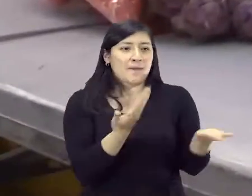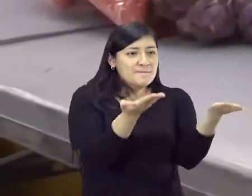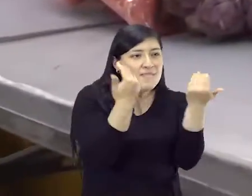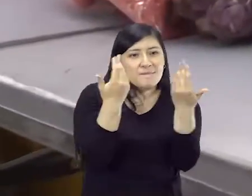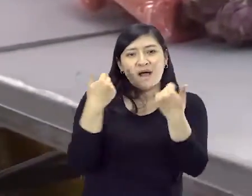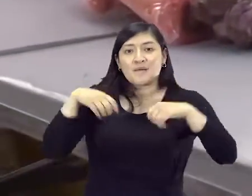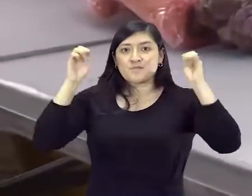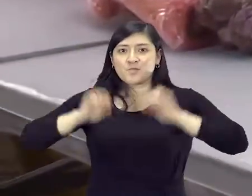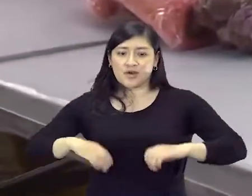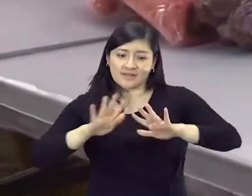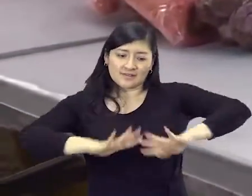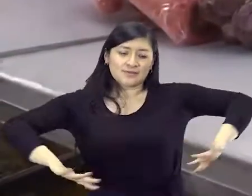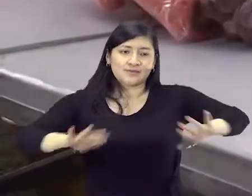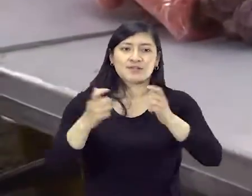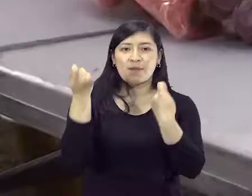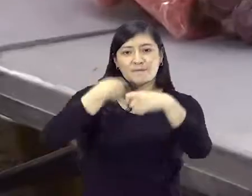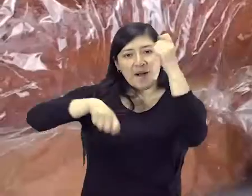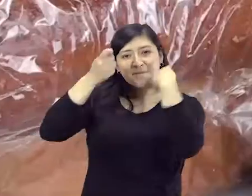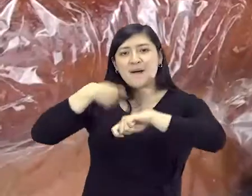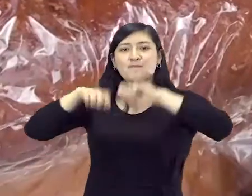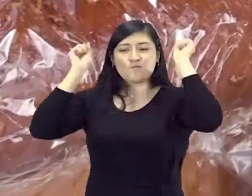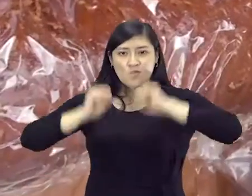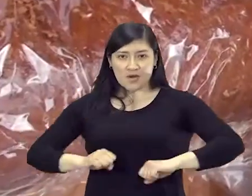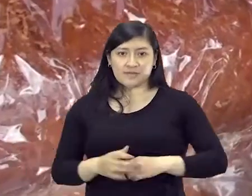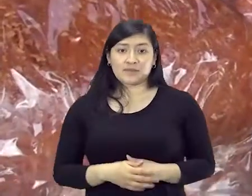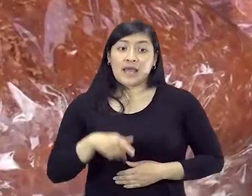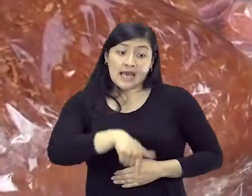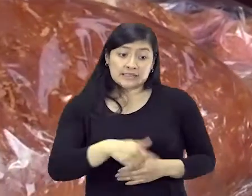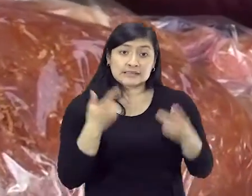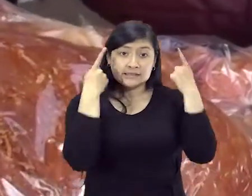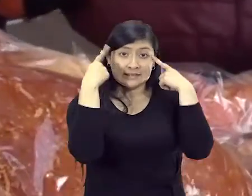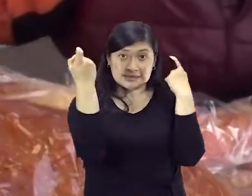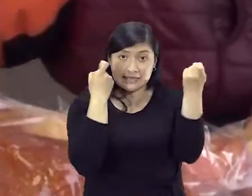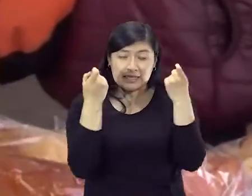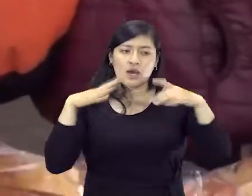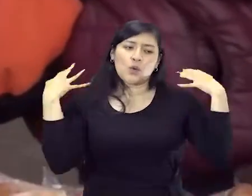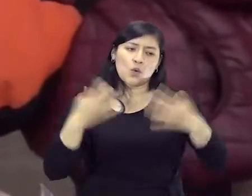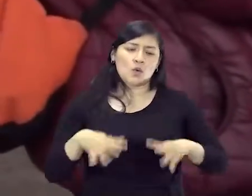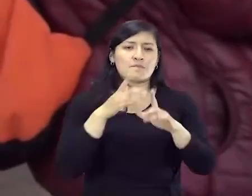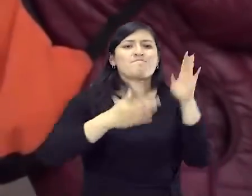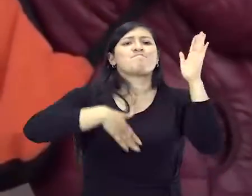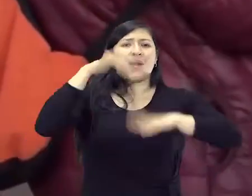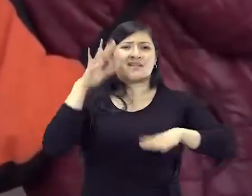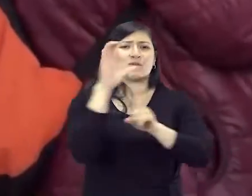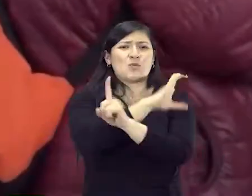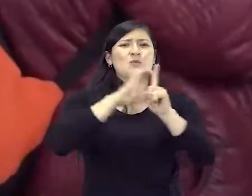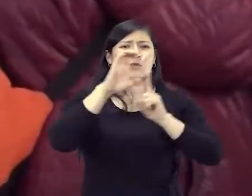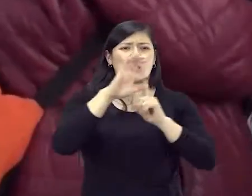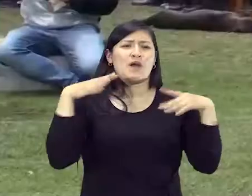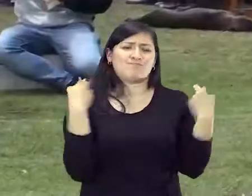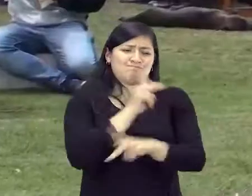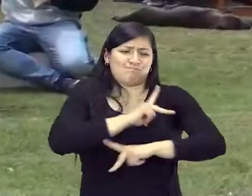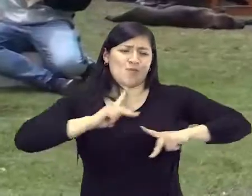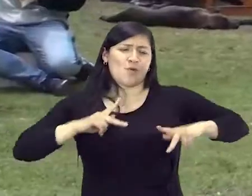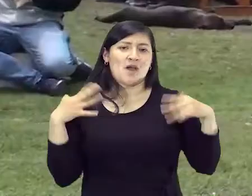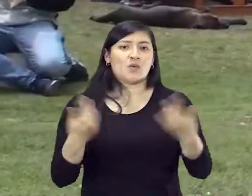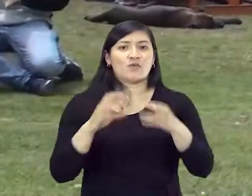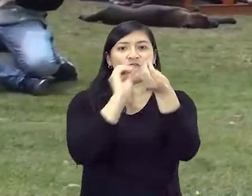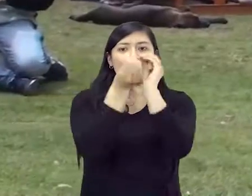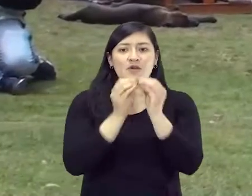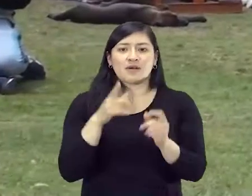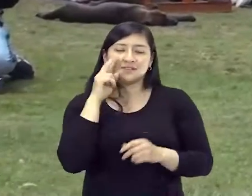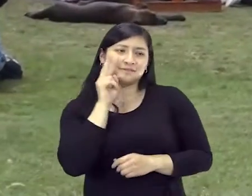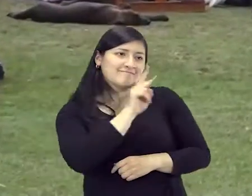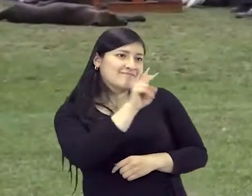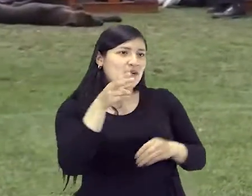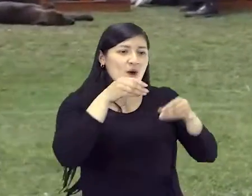los corregimientos y dinamicemos la economía. Dentro de esta estrategia es muy importante la parte cultural más en Pasto y por eso ver la